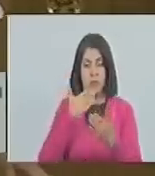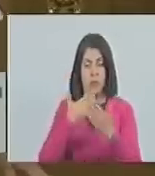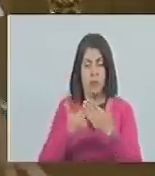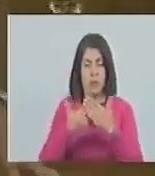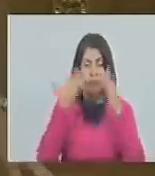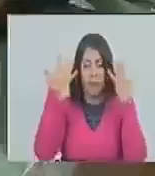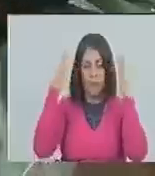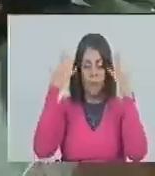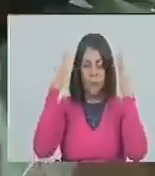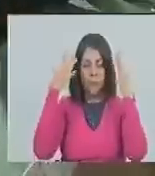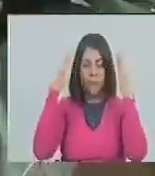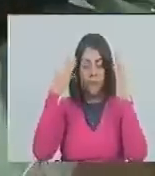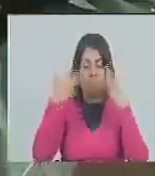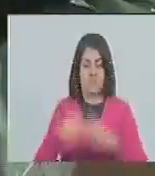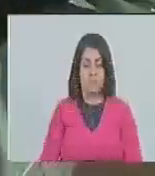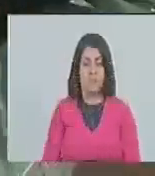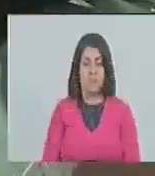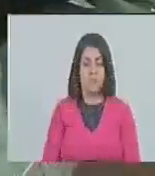gracias.